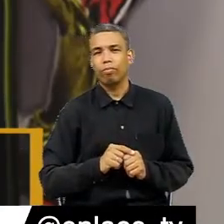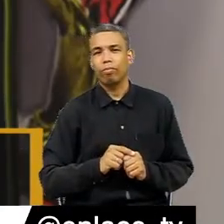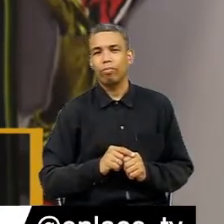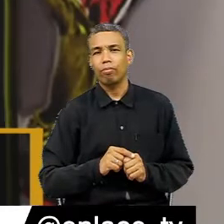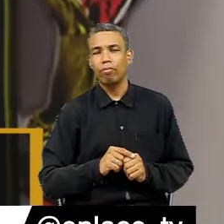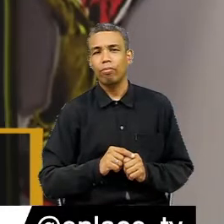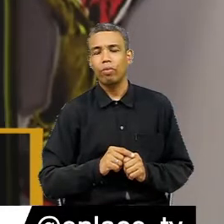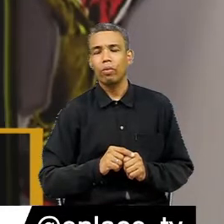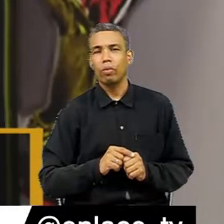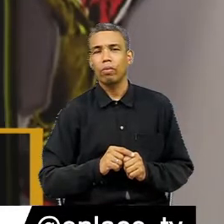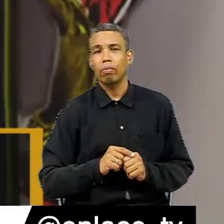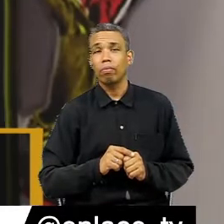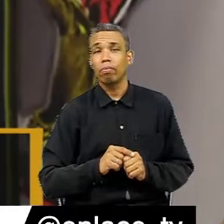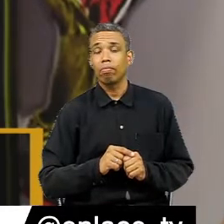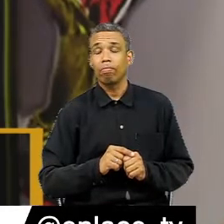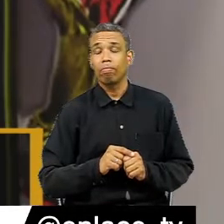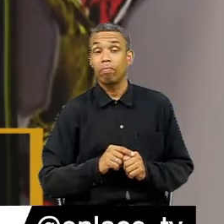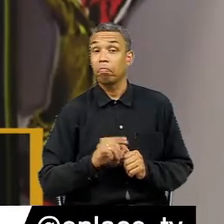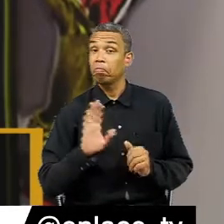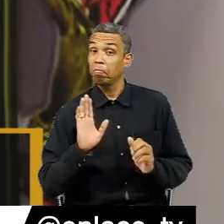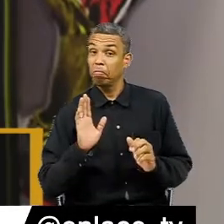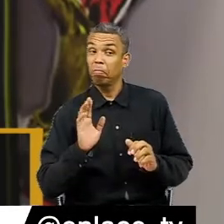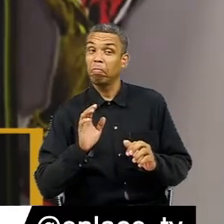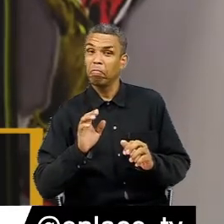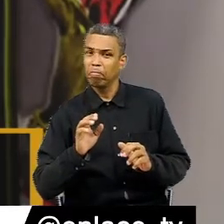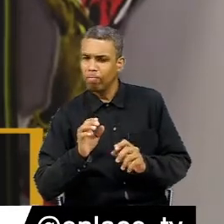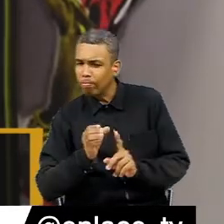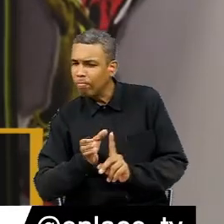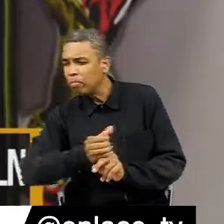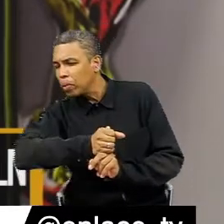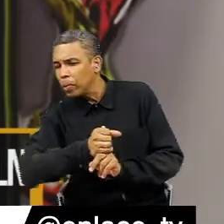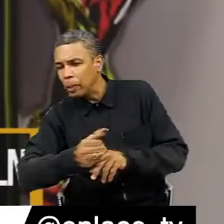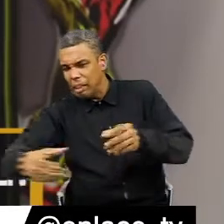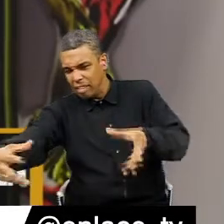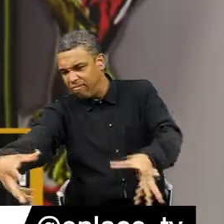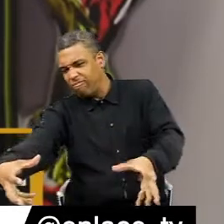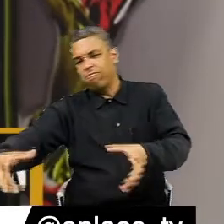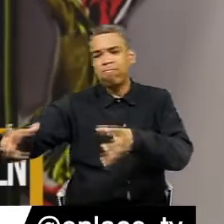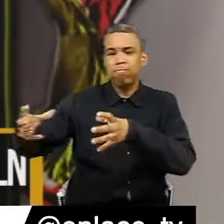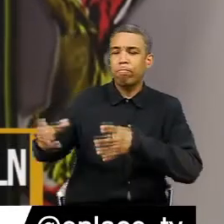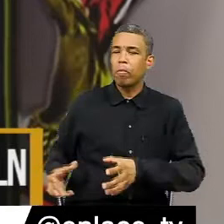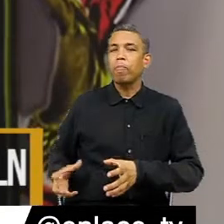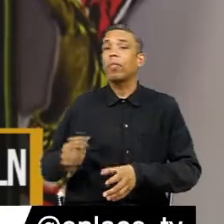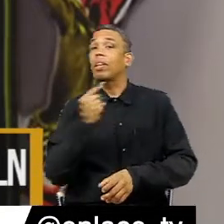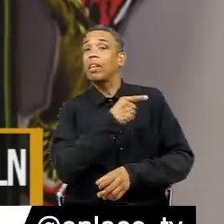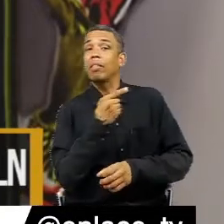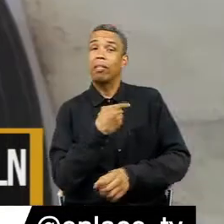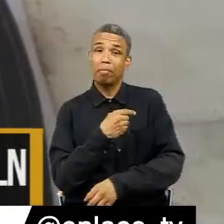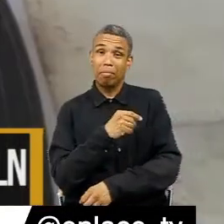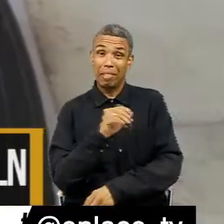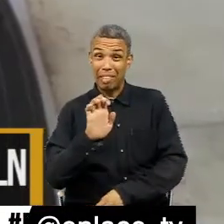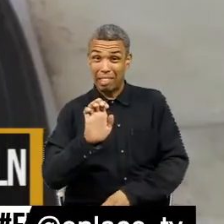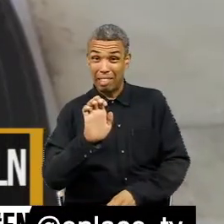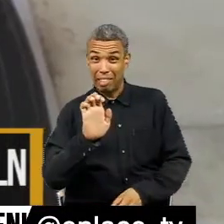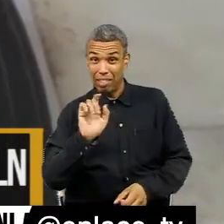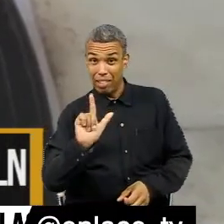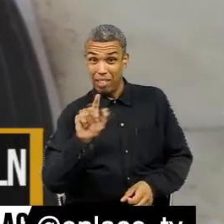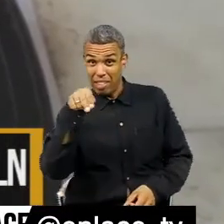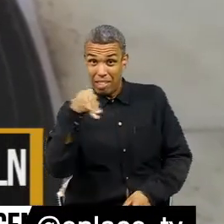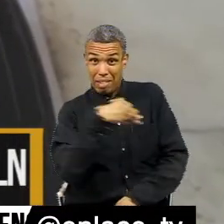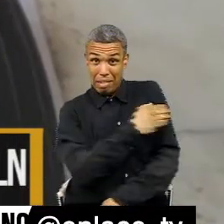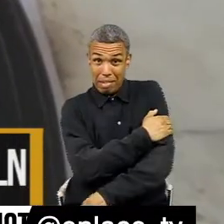la fuerza pública o a la infraestructura. Estamos tratando de quitarle ese poder que quieren demostrar ellos, que